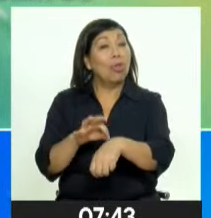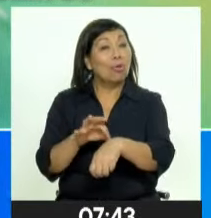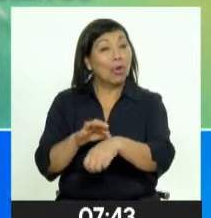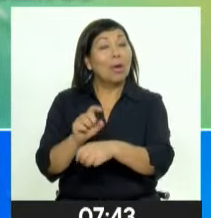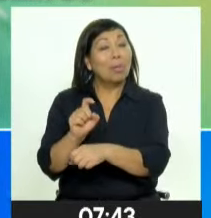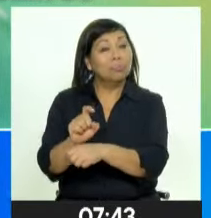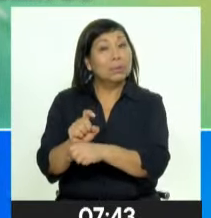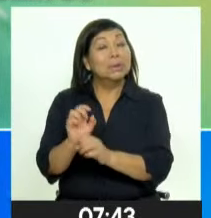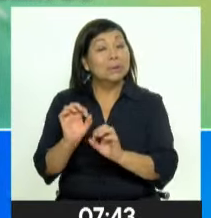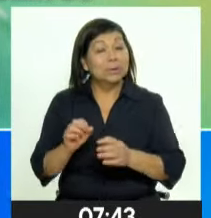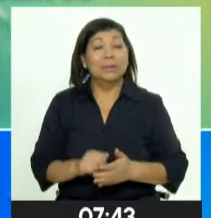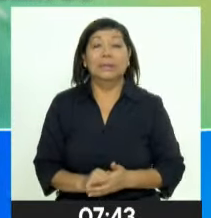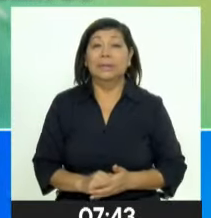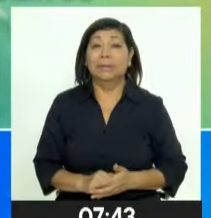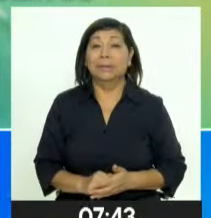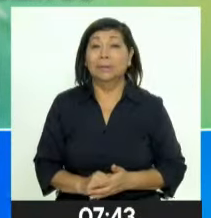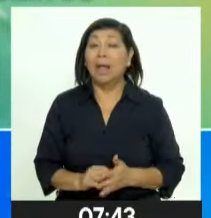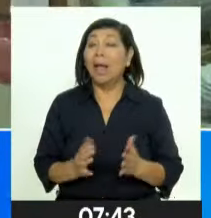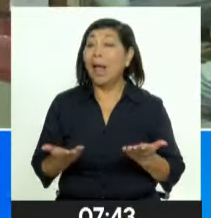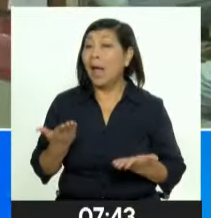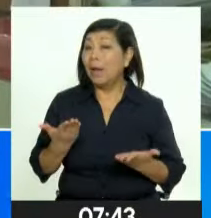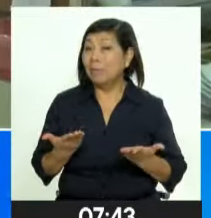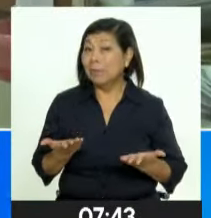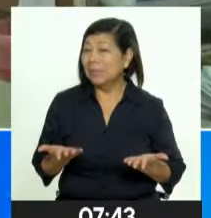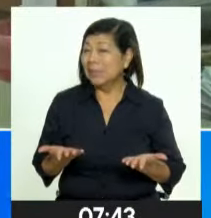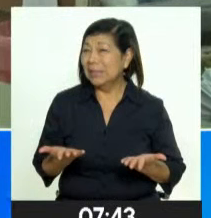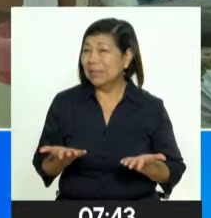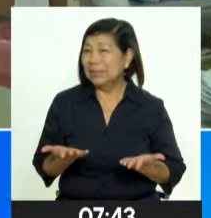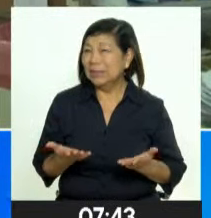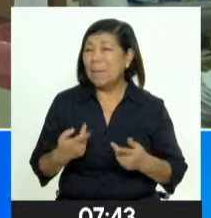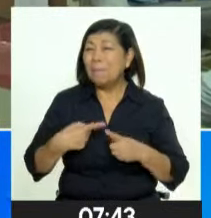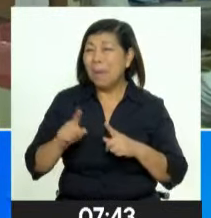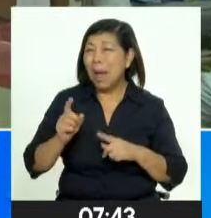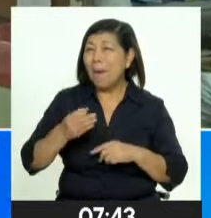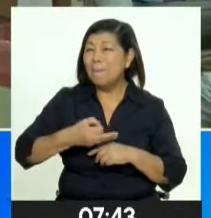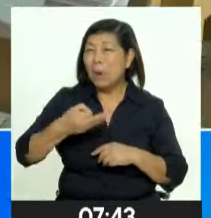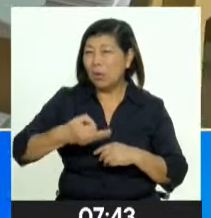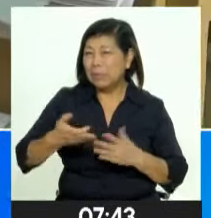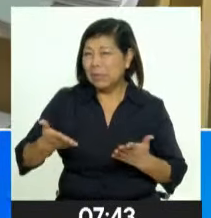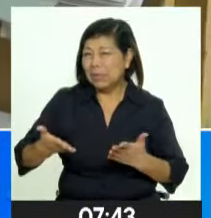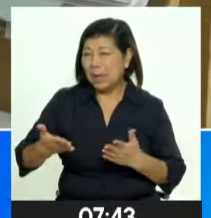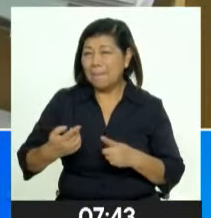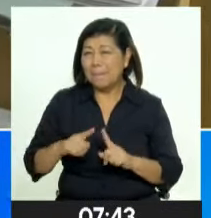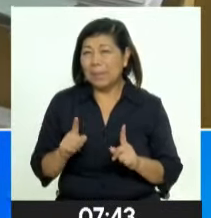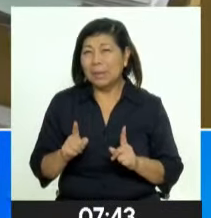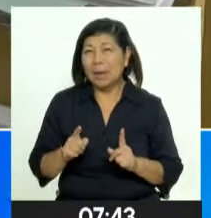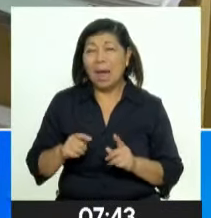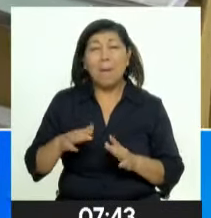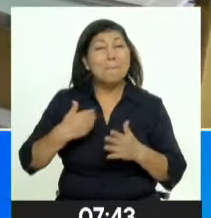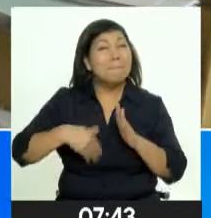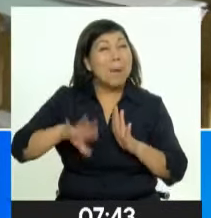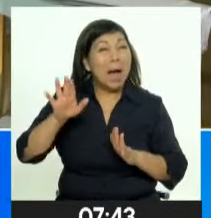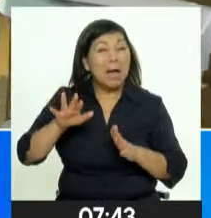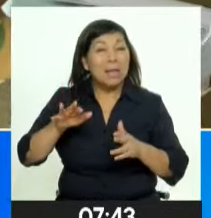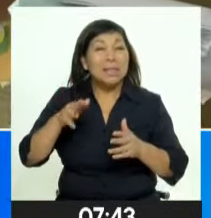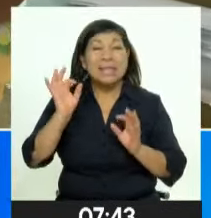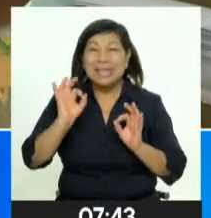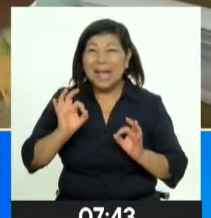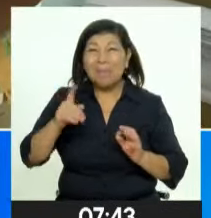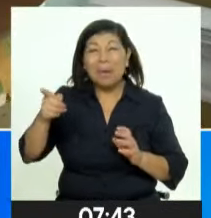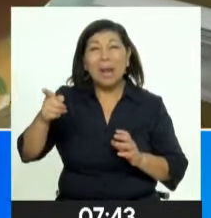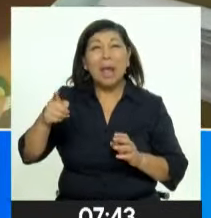siempre necesario porque el dengue a veces es una enfermedad un poco regional. El norte del Perú y la Amazonía están acostumbrados a ver